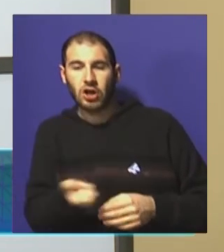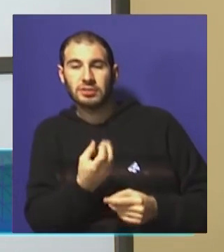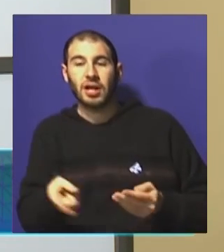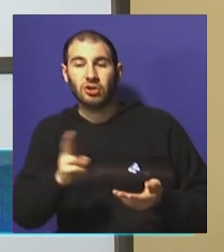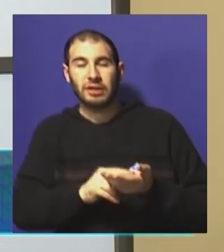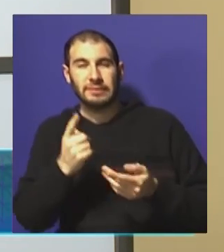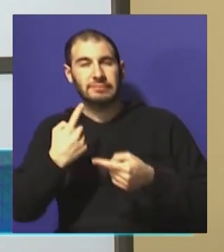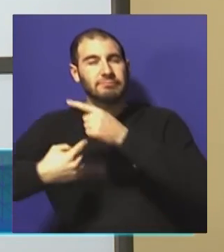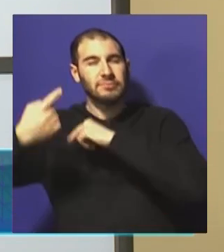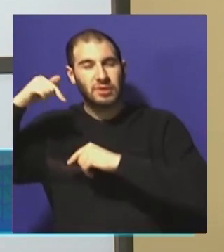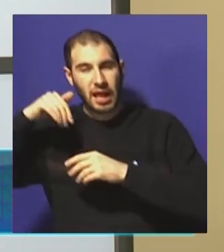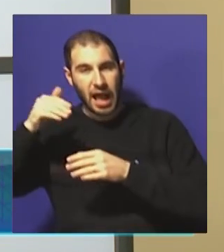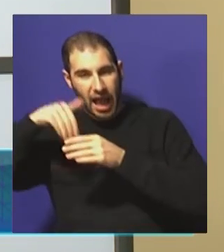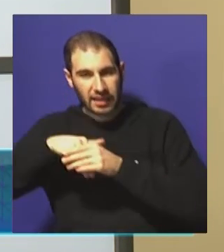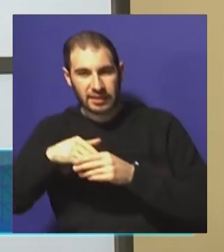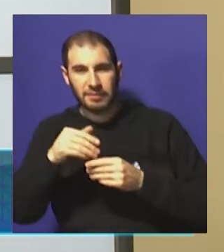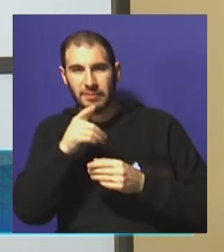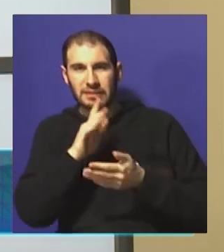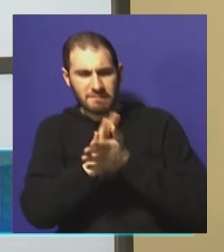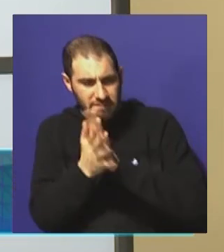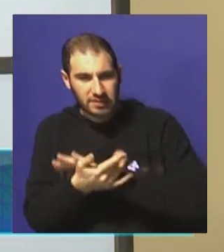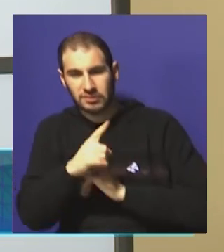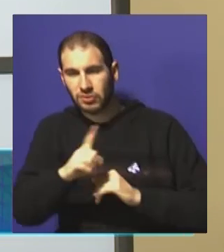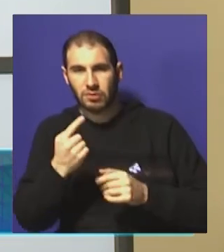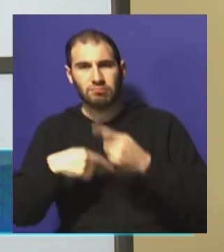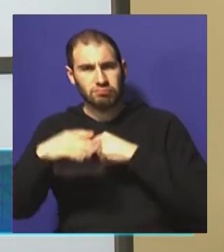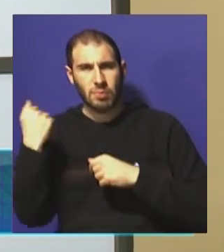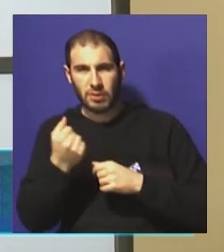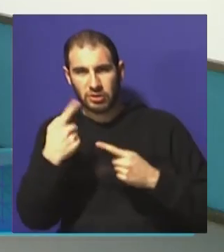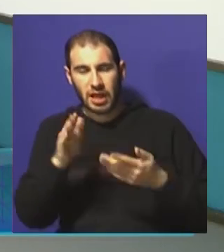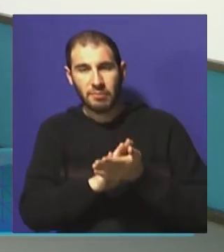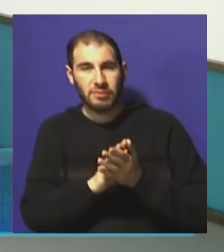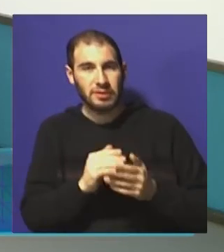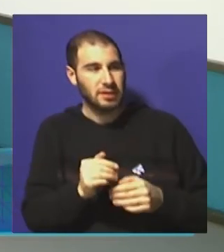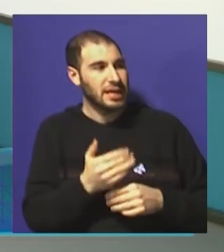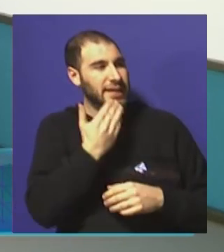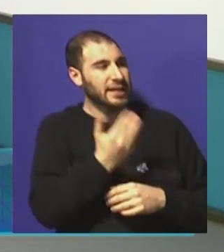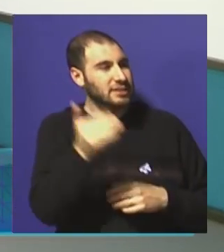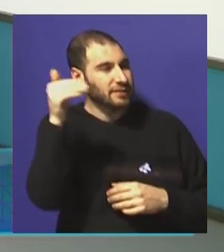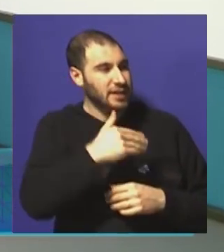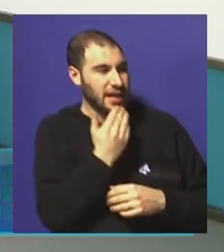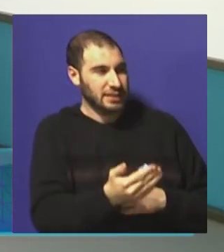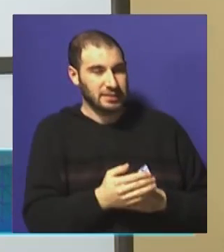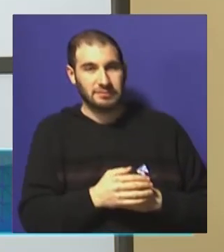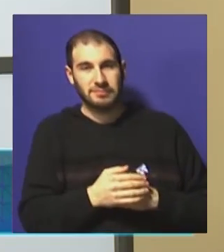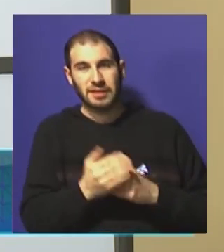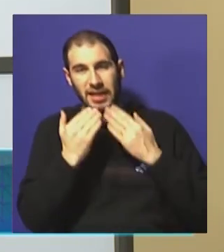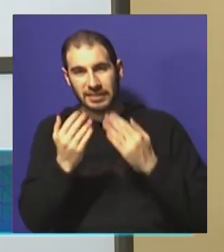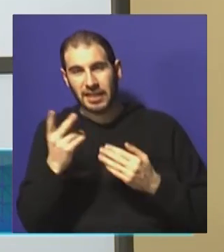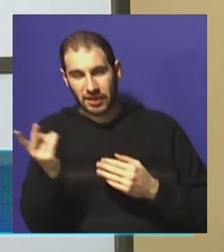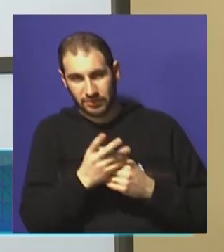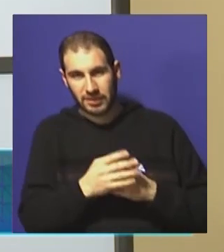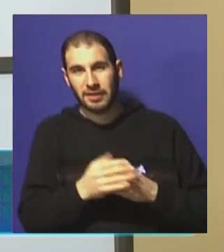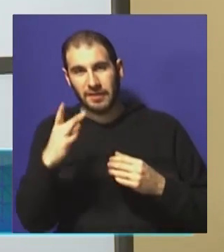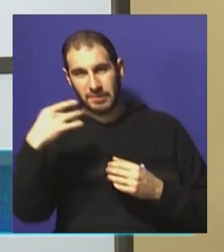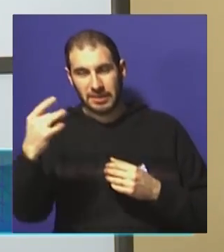esa mística, pero no mística vacía, sino mística llena de actos. Profesora Acevedo, gracias por venir. No, muchas gracias a ustedes